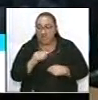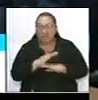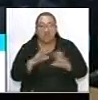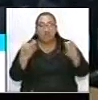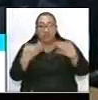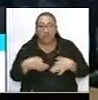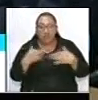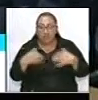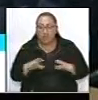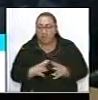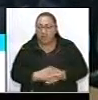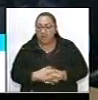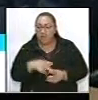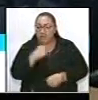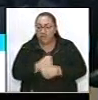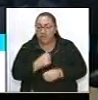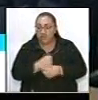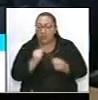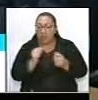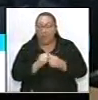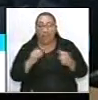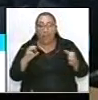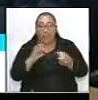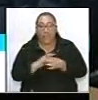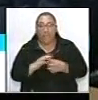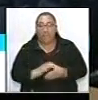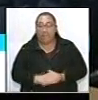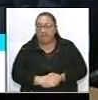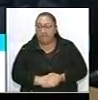Fronteras, trabajamos conjuntamente